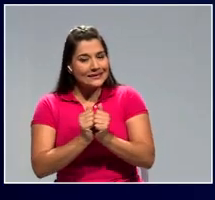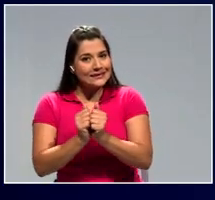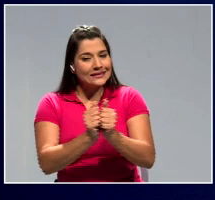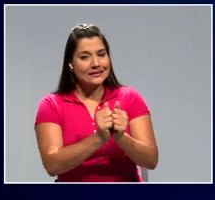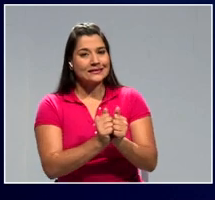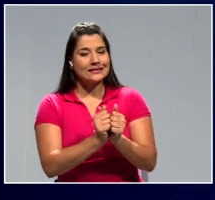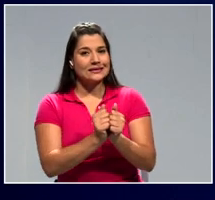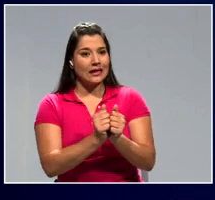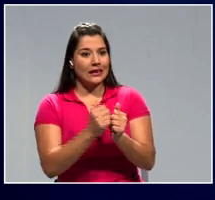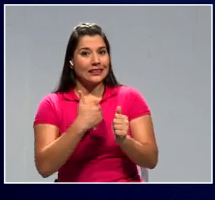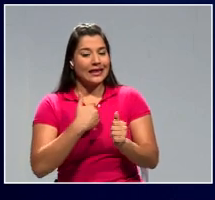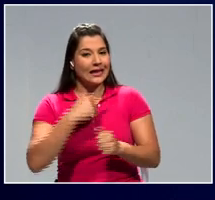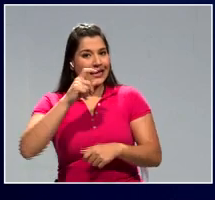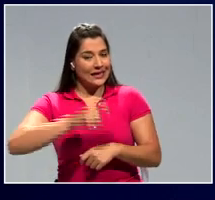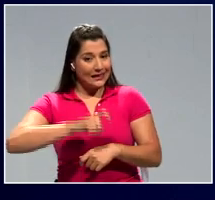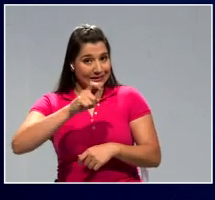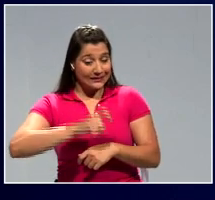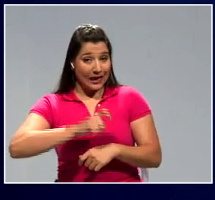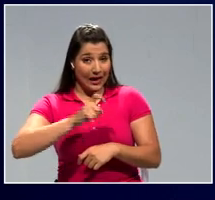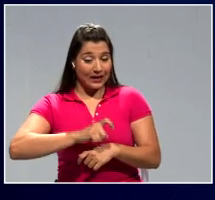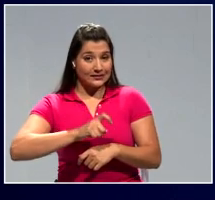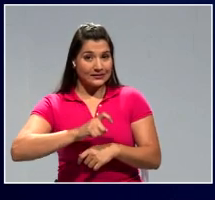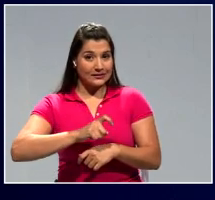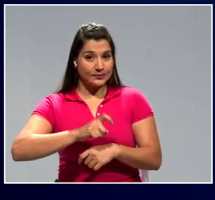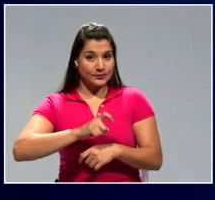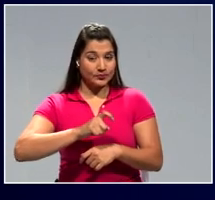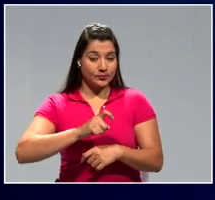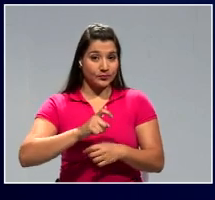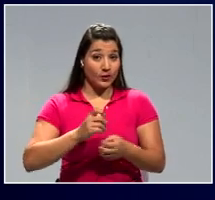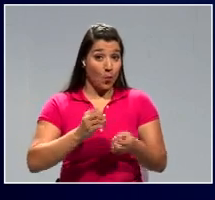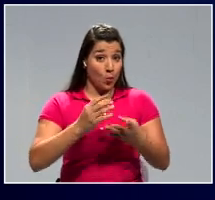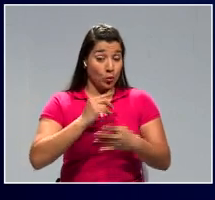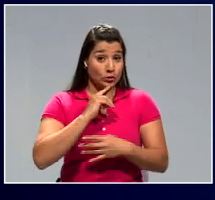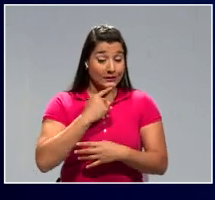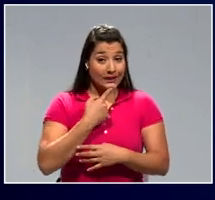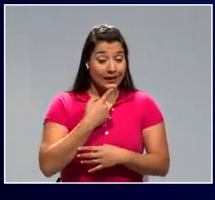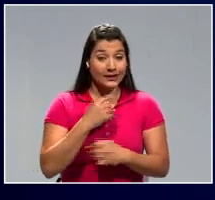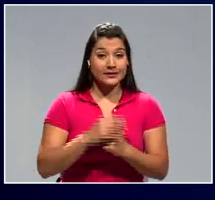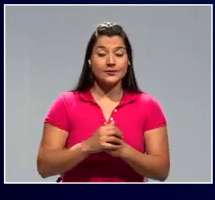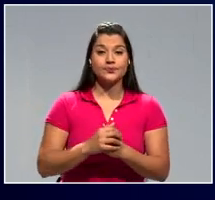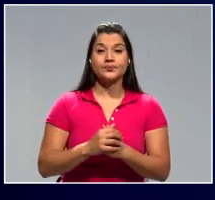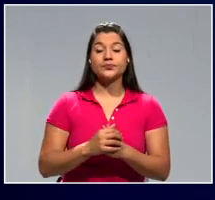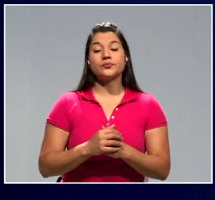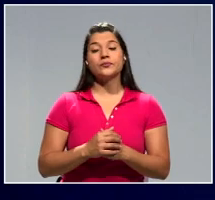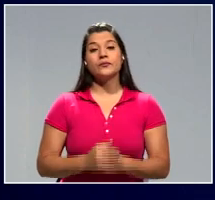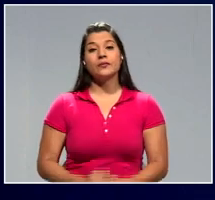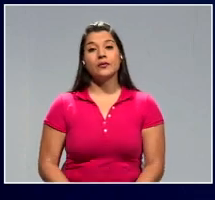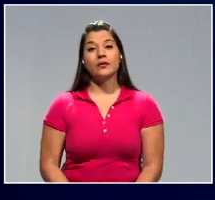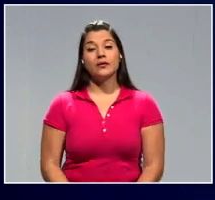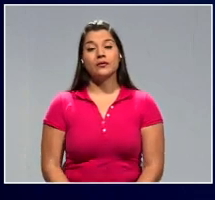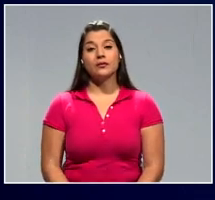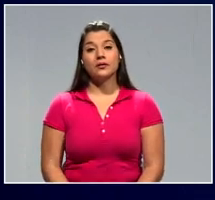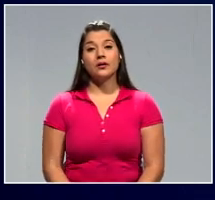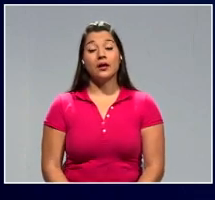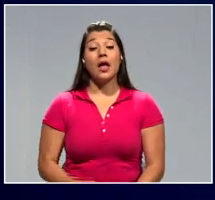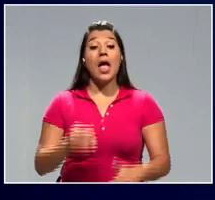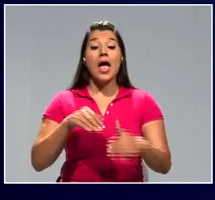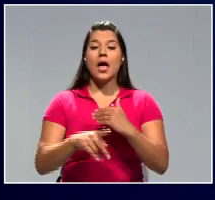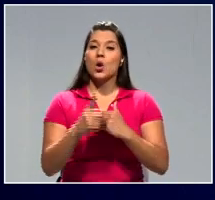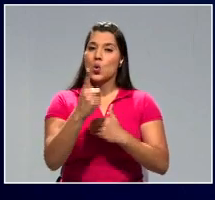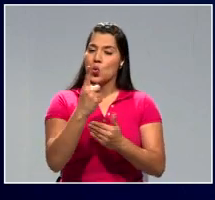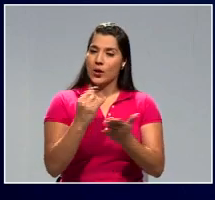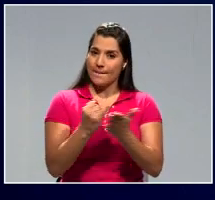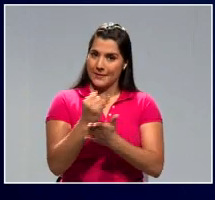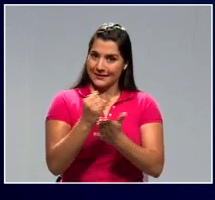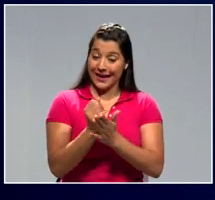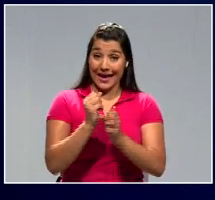que pasan necesidades muy serias. En uno de los estudios